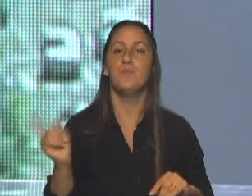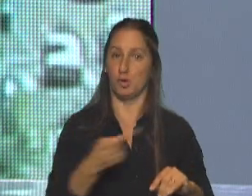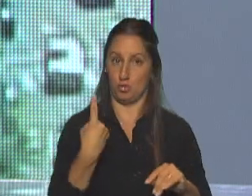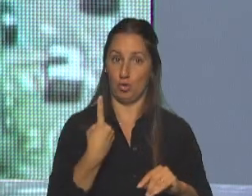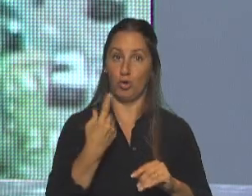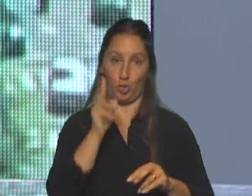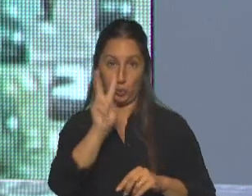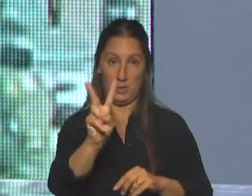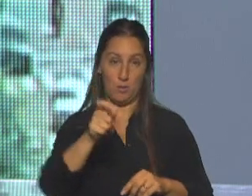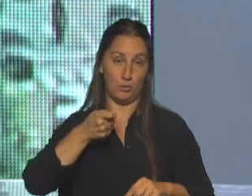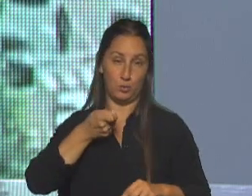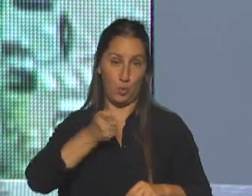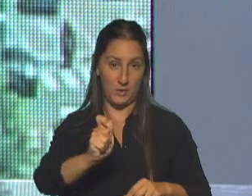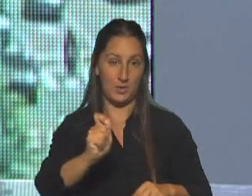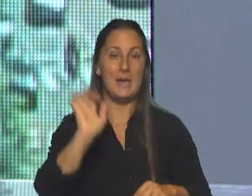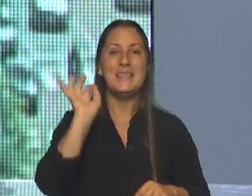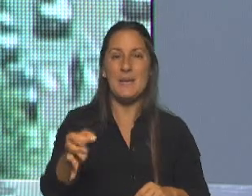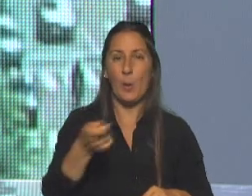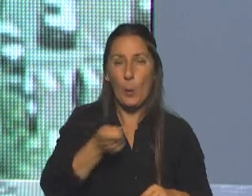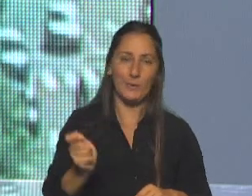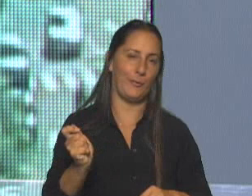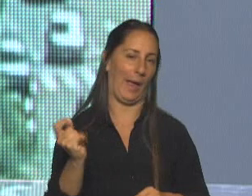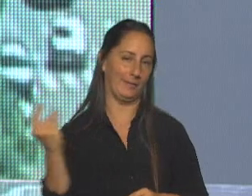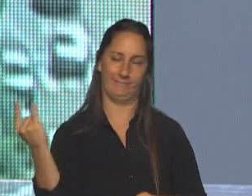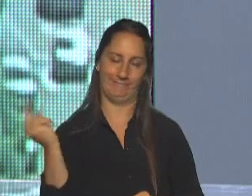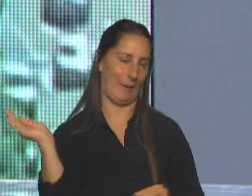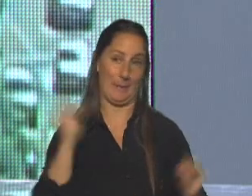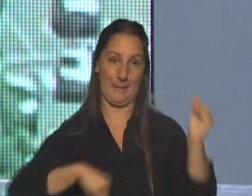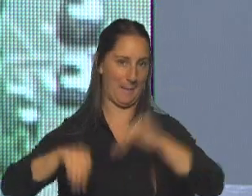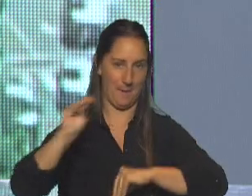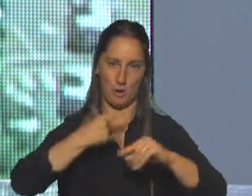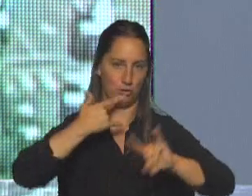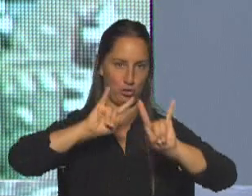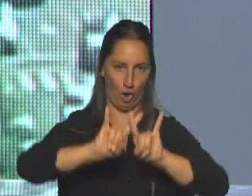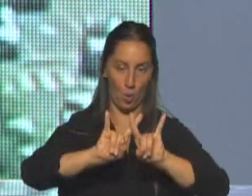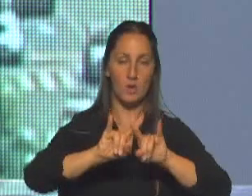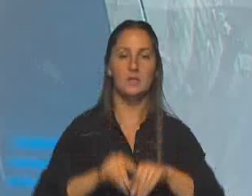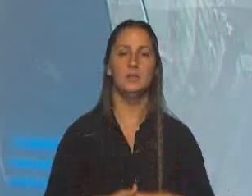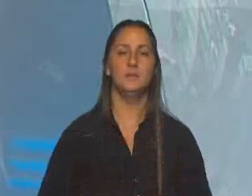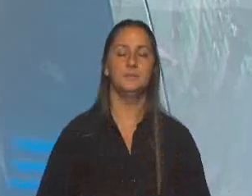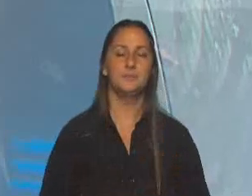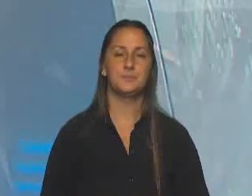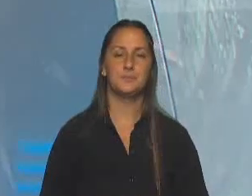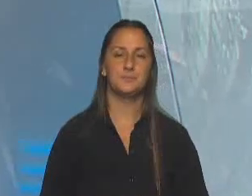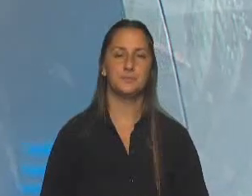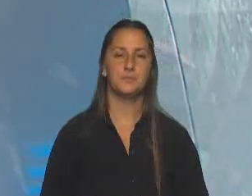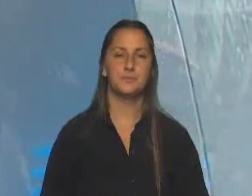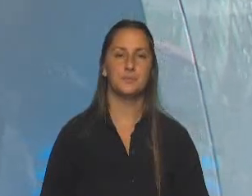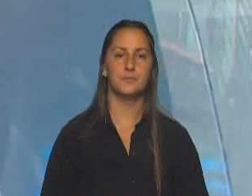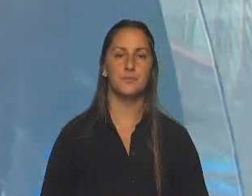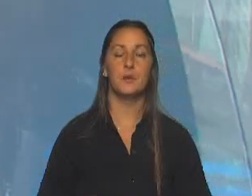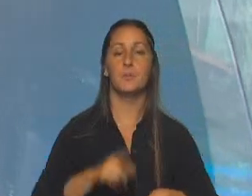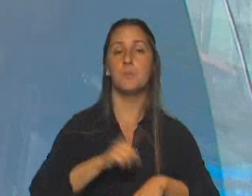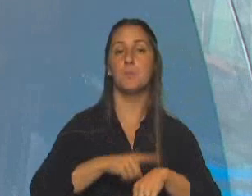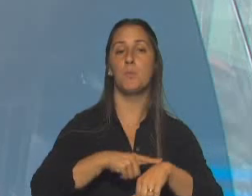oportunidad de verlo, sabemos que ese juicio fue una fantochada, sino que además proyecta sus efectos, incluso cuando el